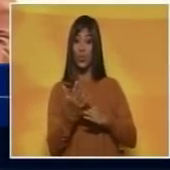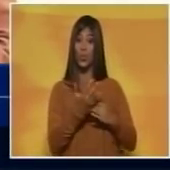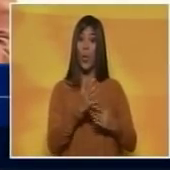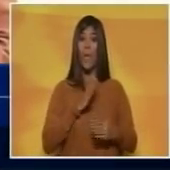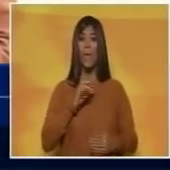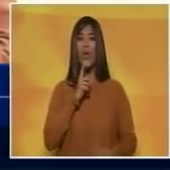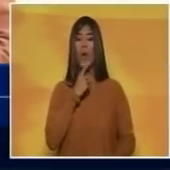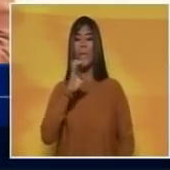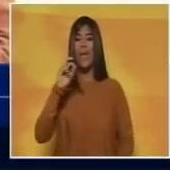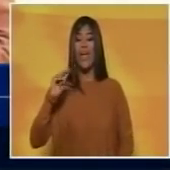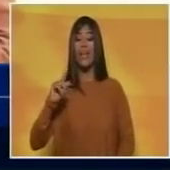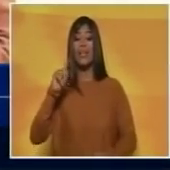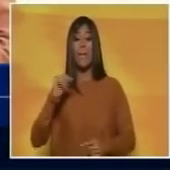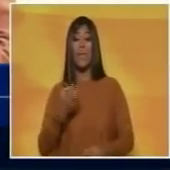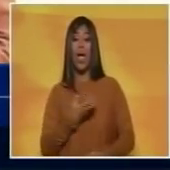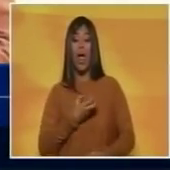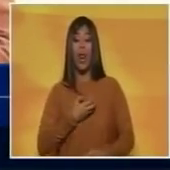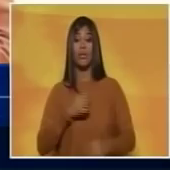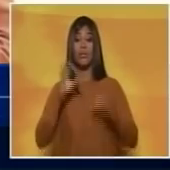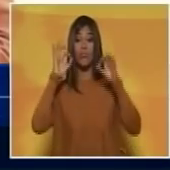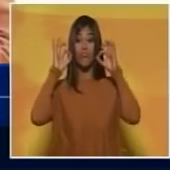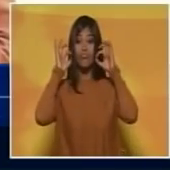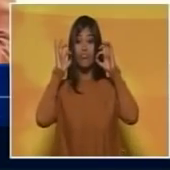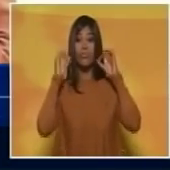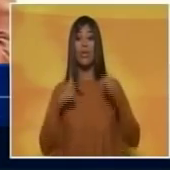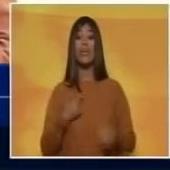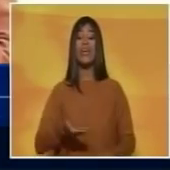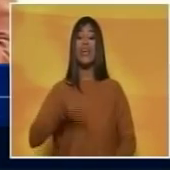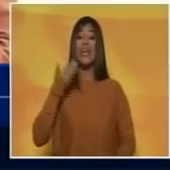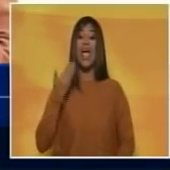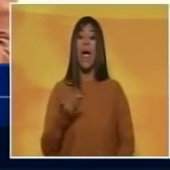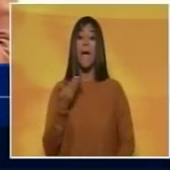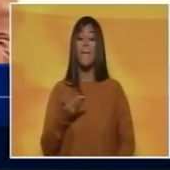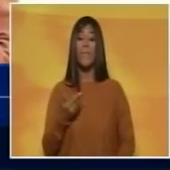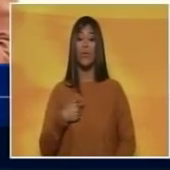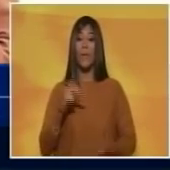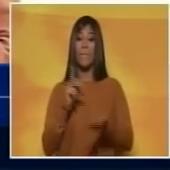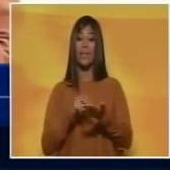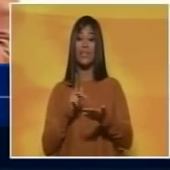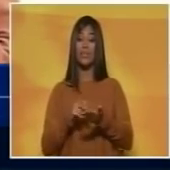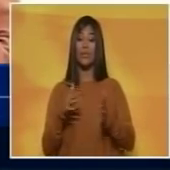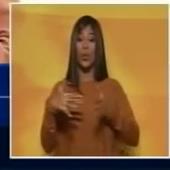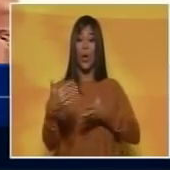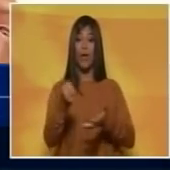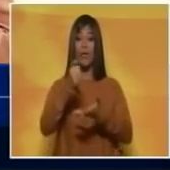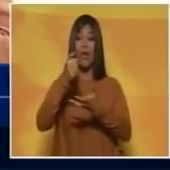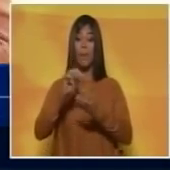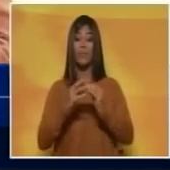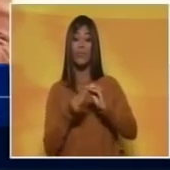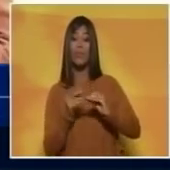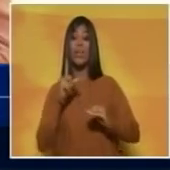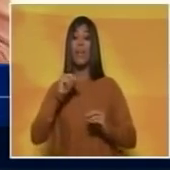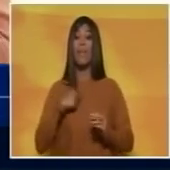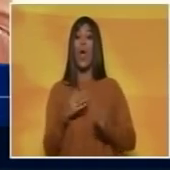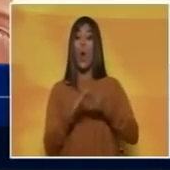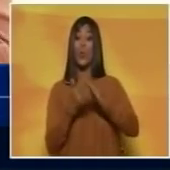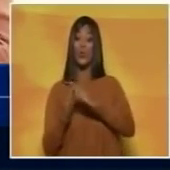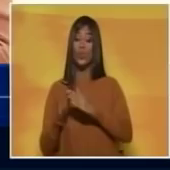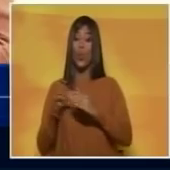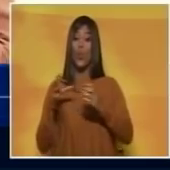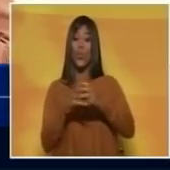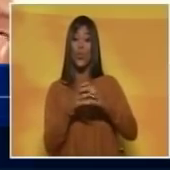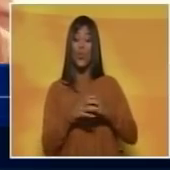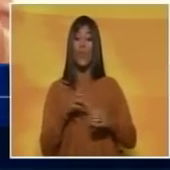Eric Rangel, y la alcaldesa de Caracas, Erika Faría, destacaron la participación de los CLAP, también de los consejos comunales y las